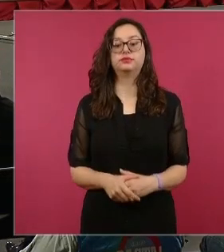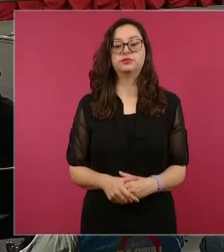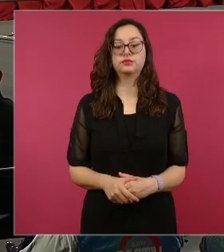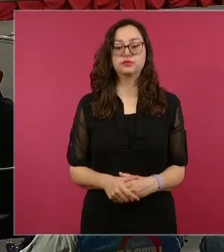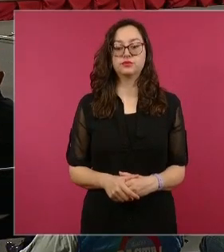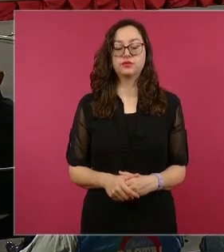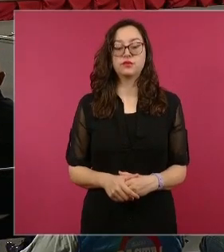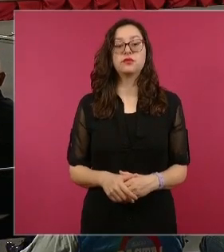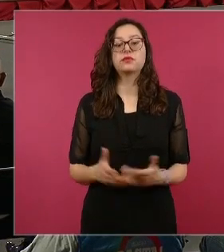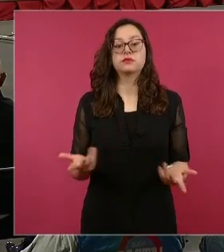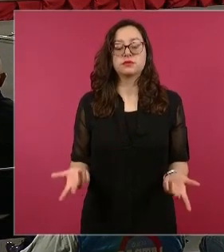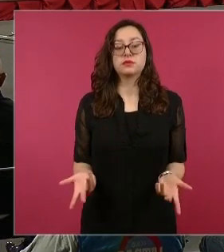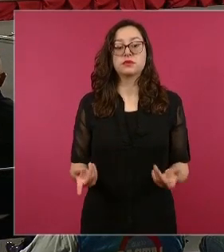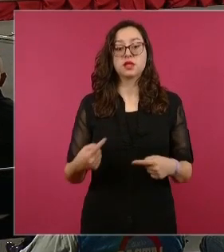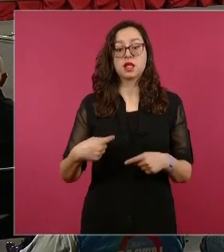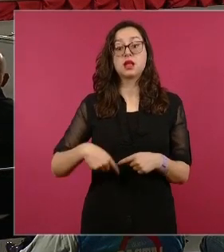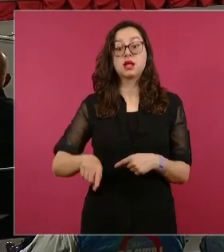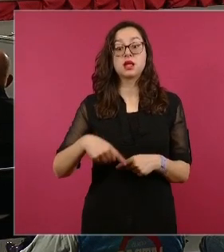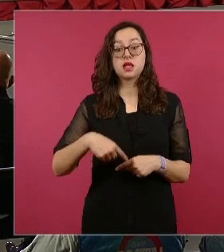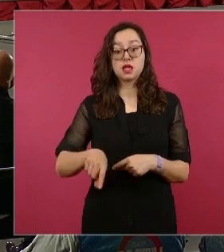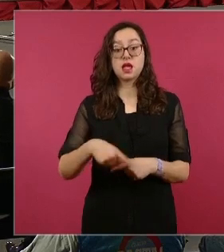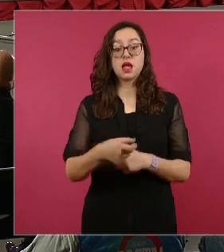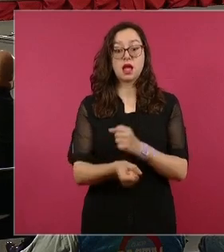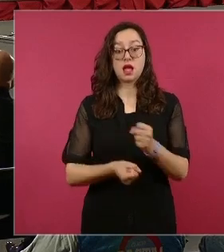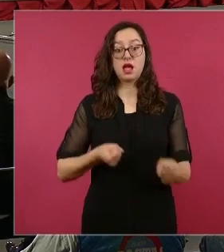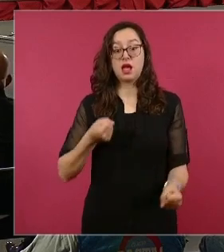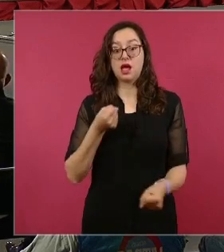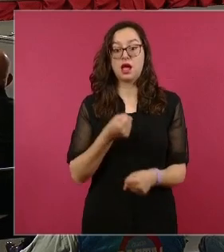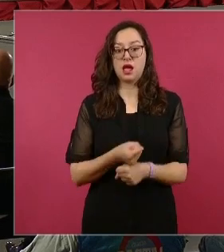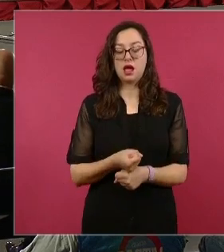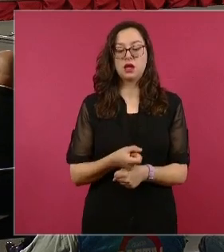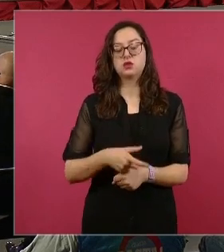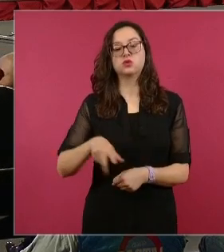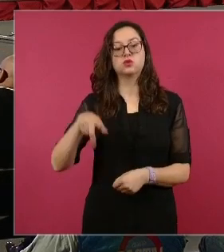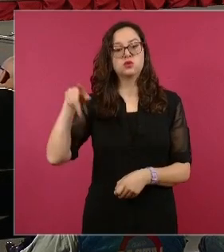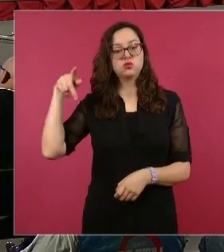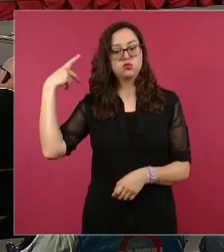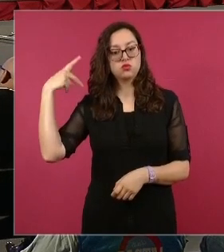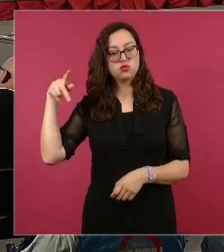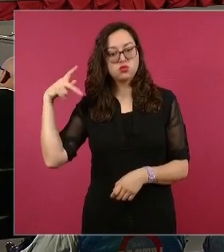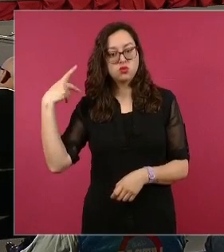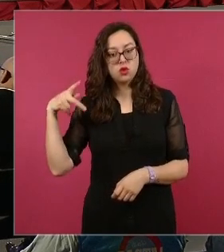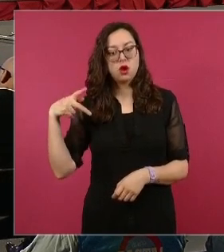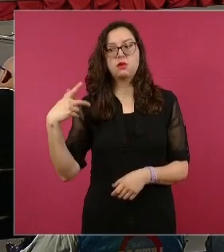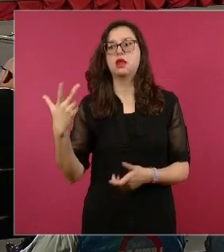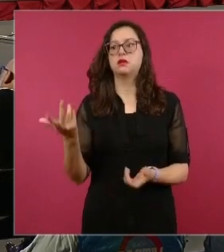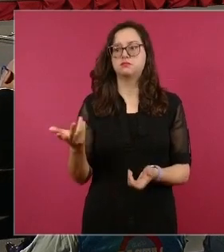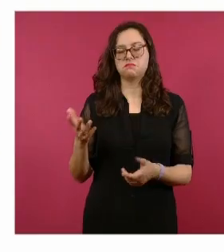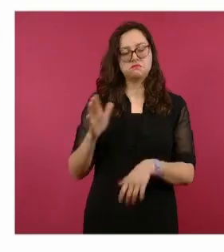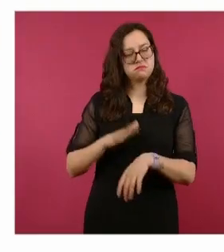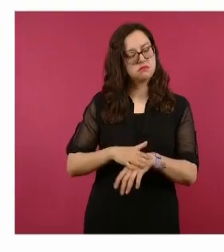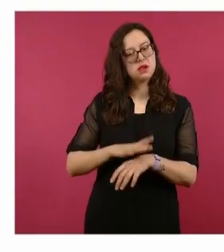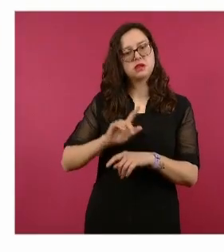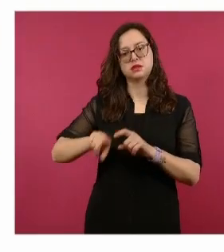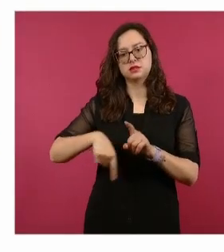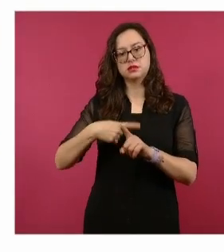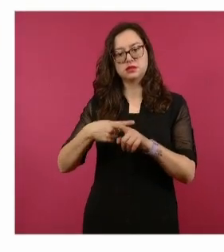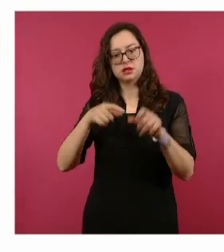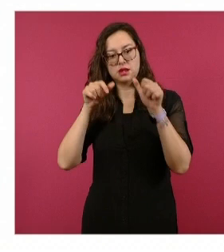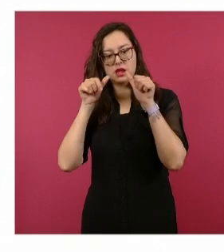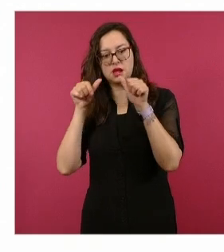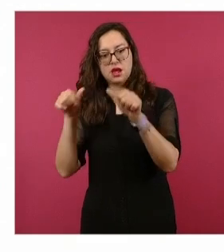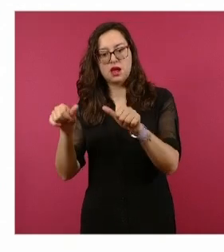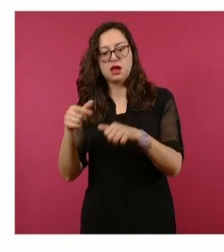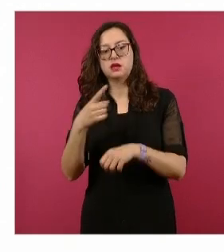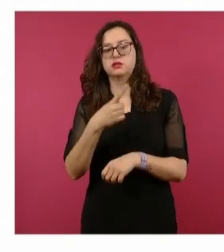En el presente año, esta comandancia de la Guardia Nacional ha reforzado a la Coordinación Estatal de Puebla con personal y vehículos,